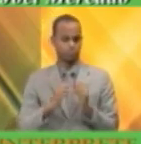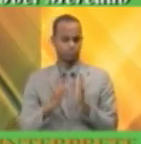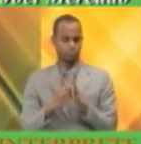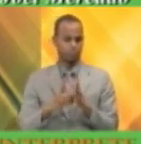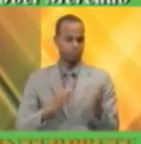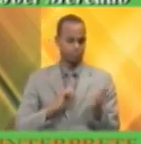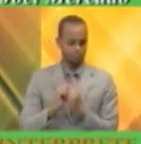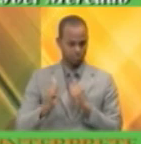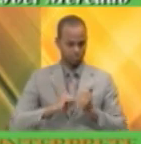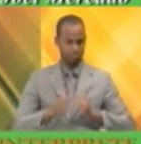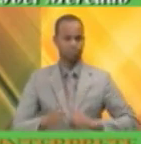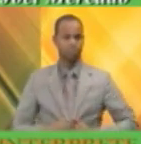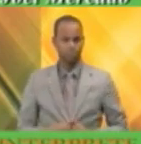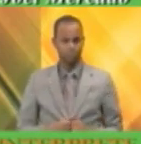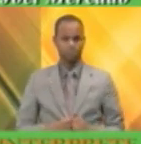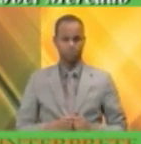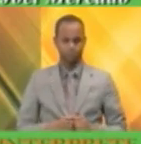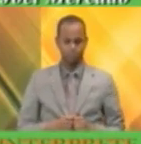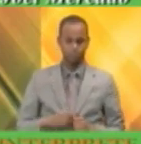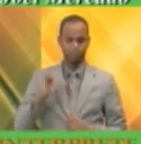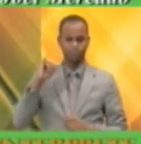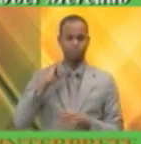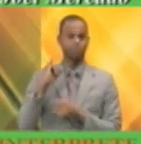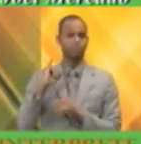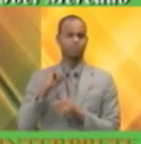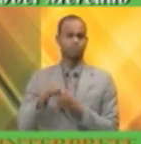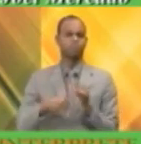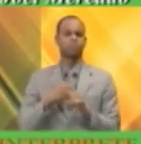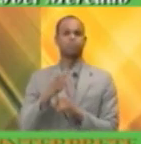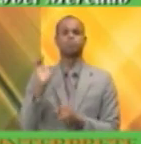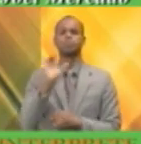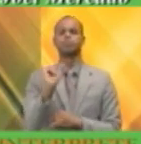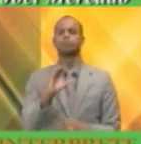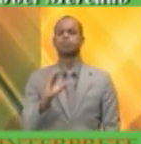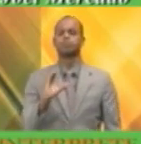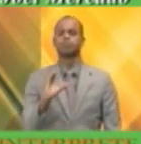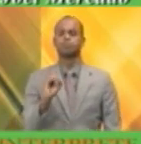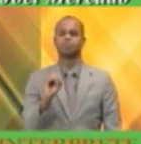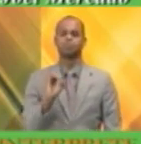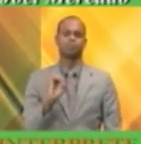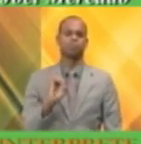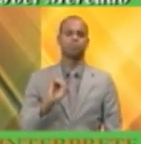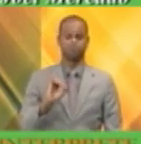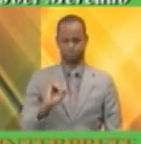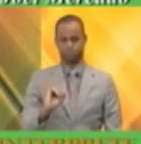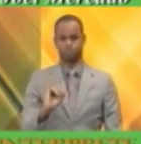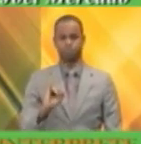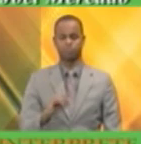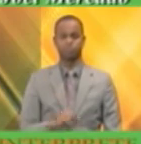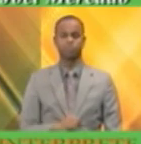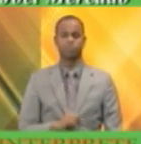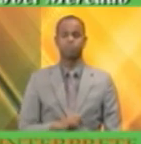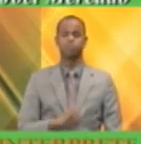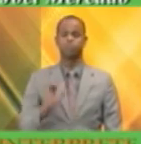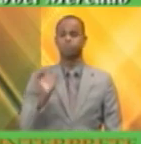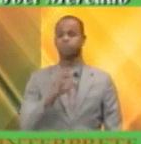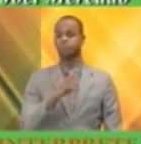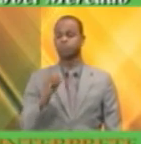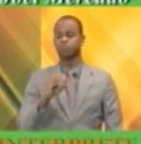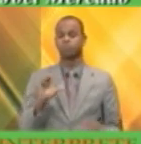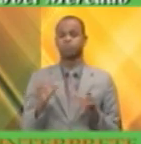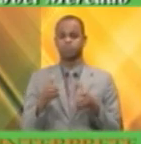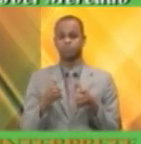Comité Paralímpico Internacional es algo similar al COI. Sí, al Comité Olímpico. Exactamente. Y Comité